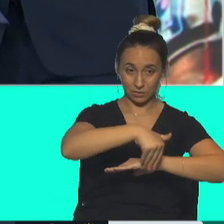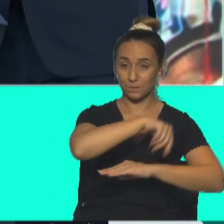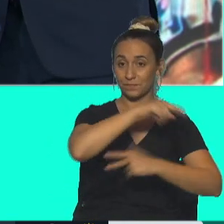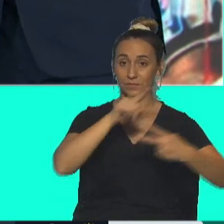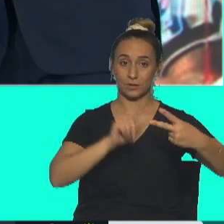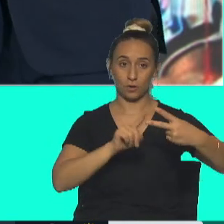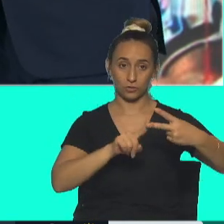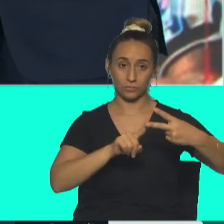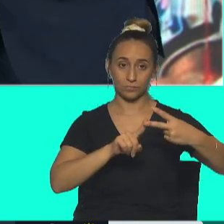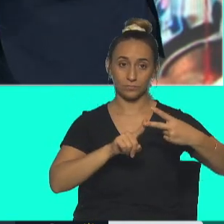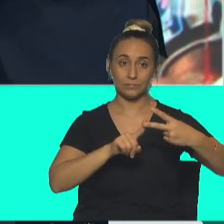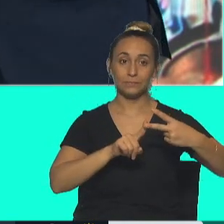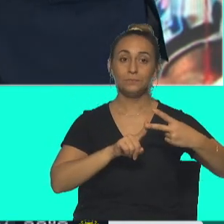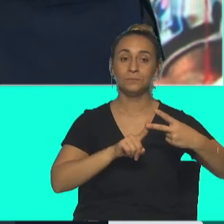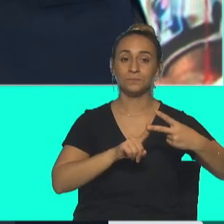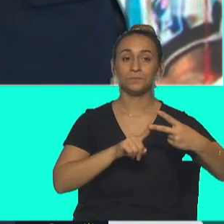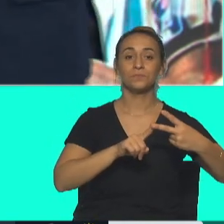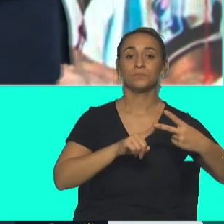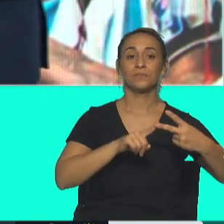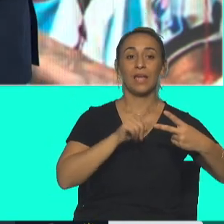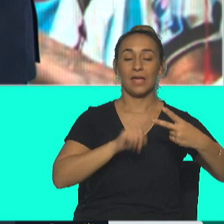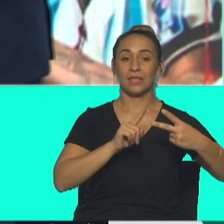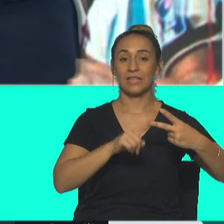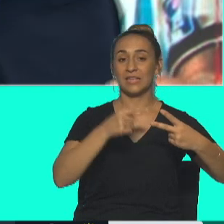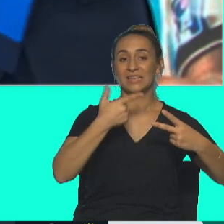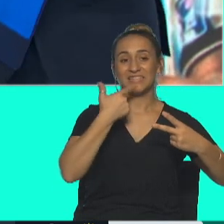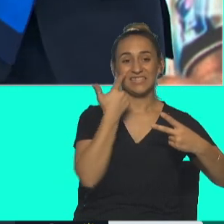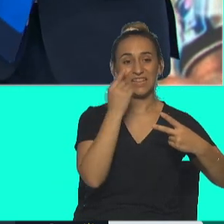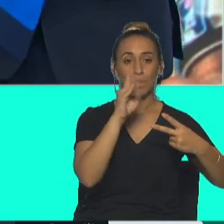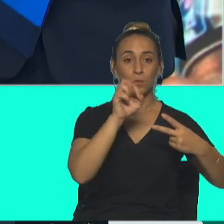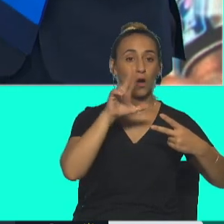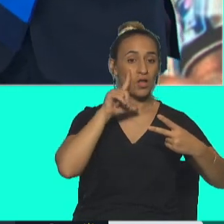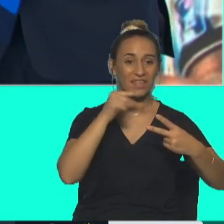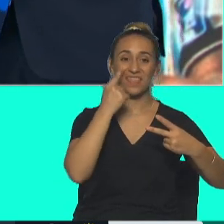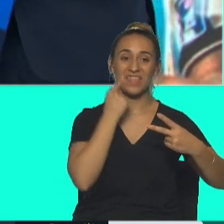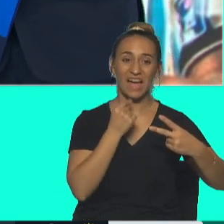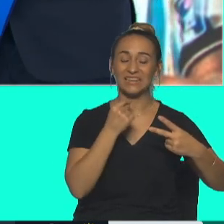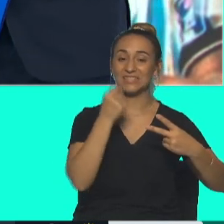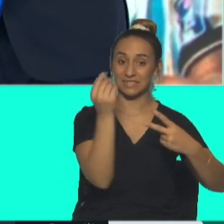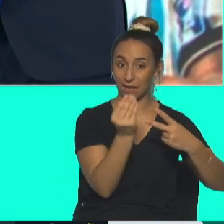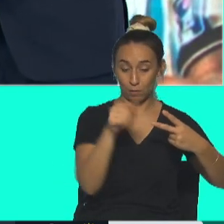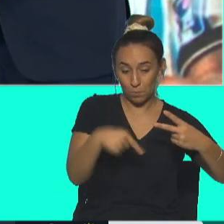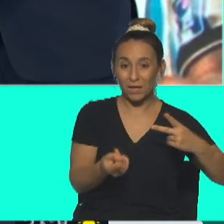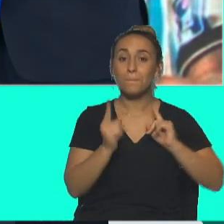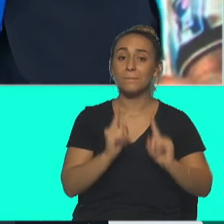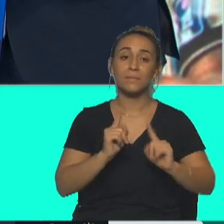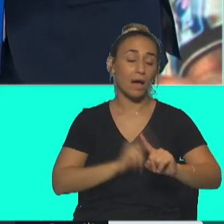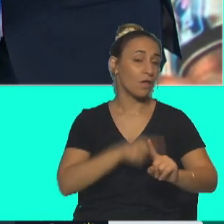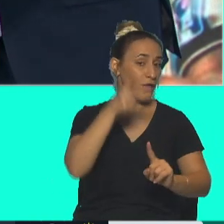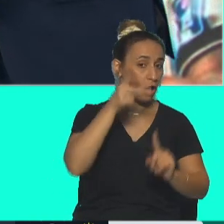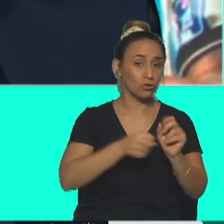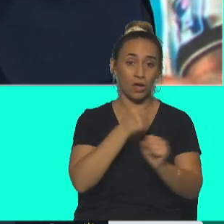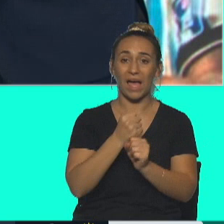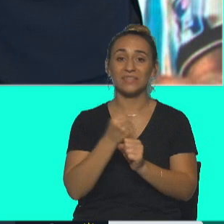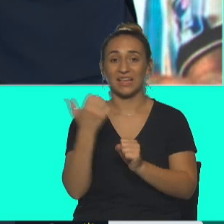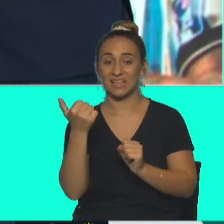media, baja y alta. Viernes 17 y domingo 19. La Cibori, sábado, es decir, el día de mañana, también en el mismo horario, de 8 a 18